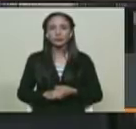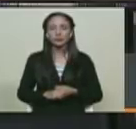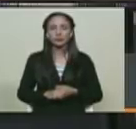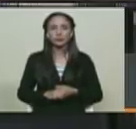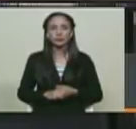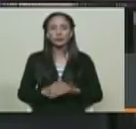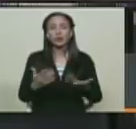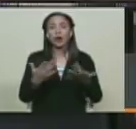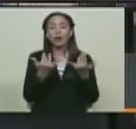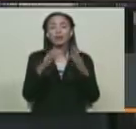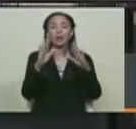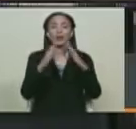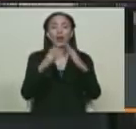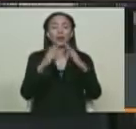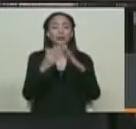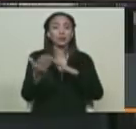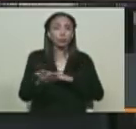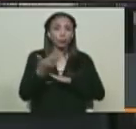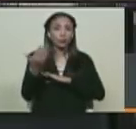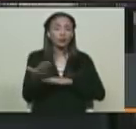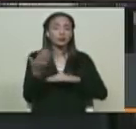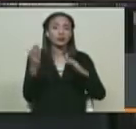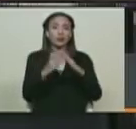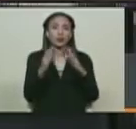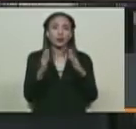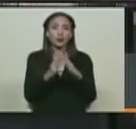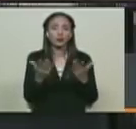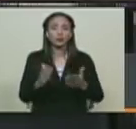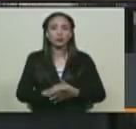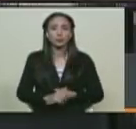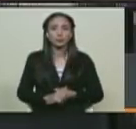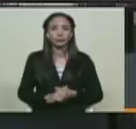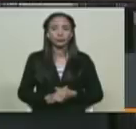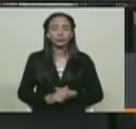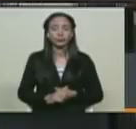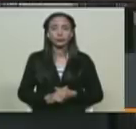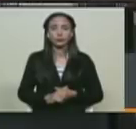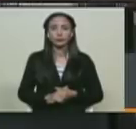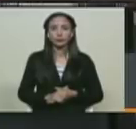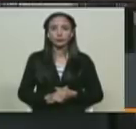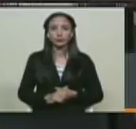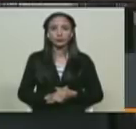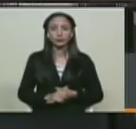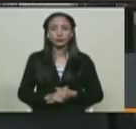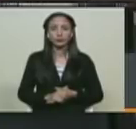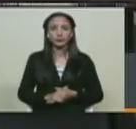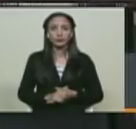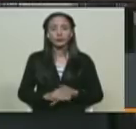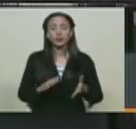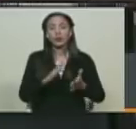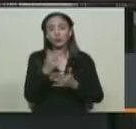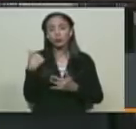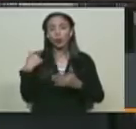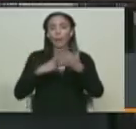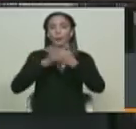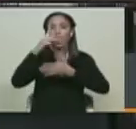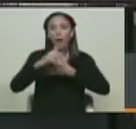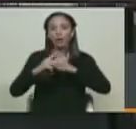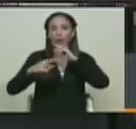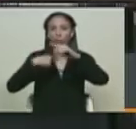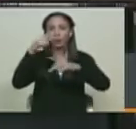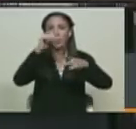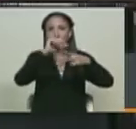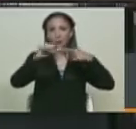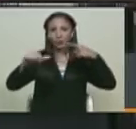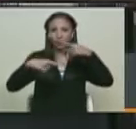el tema de la vivienda, el tema de los enseres. Yo tengo un plan que voy a lanzar la próxima